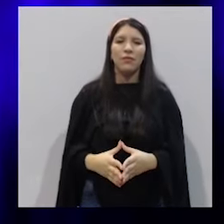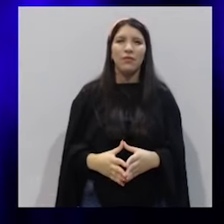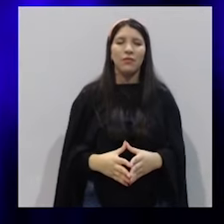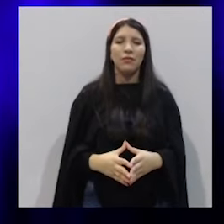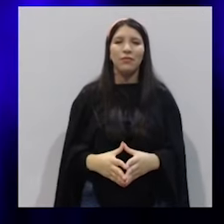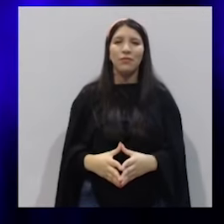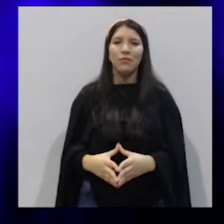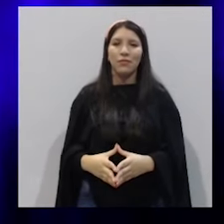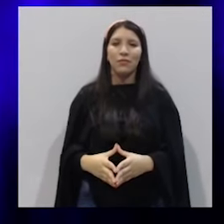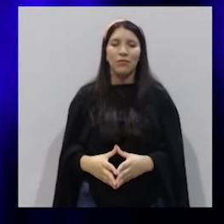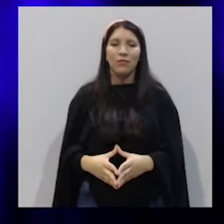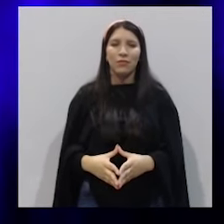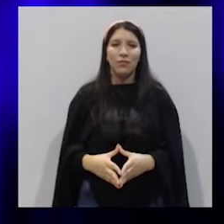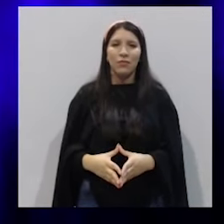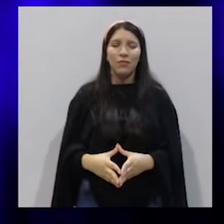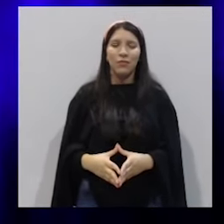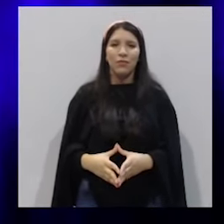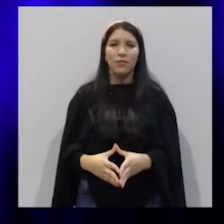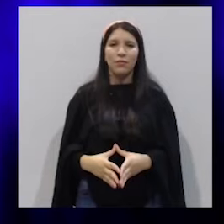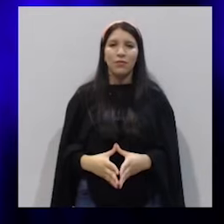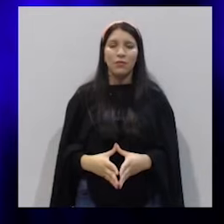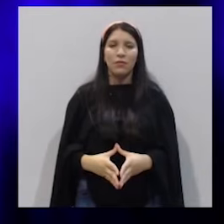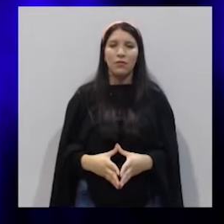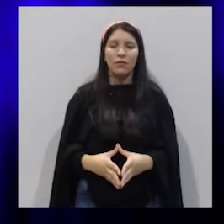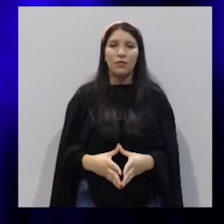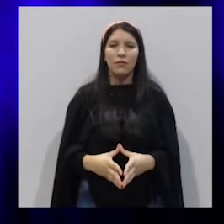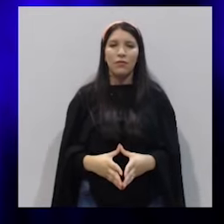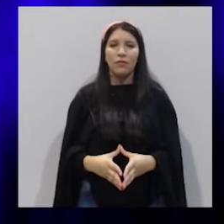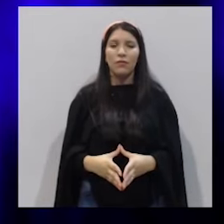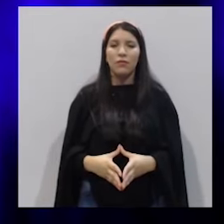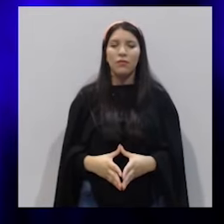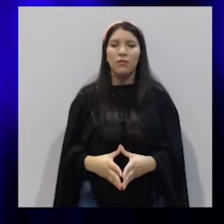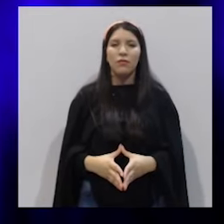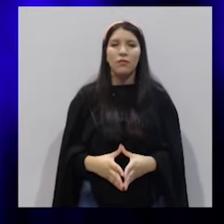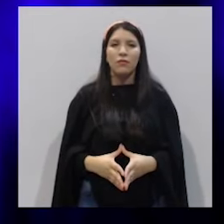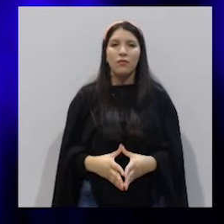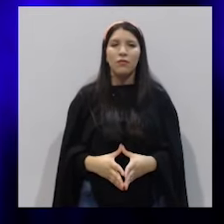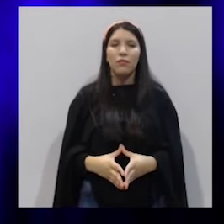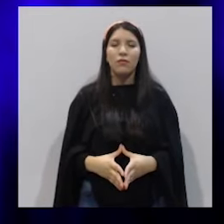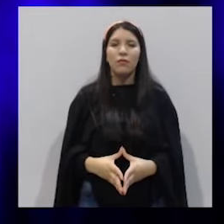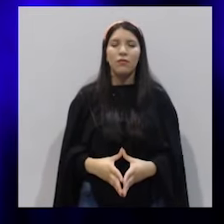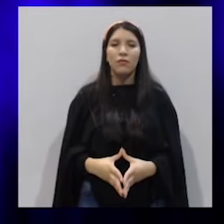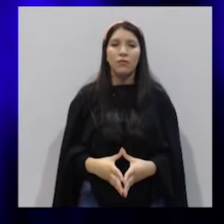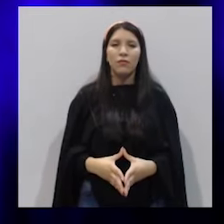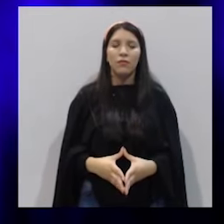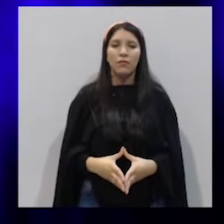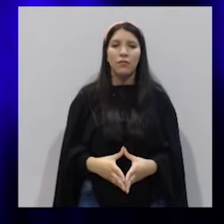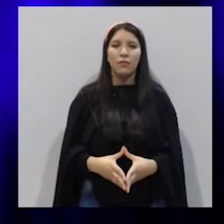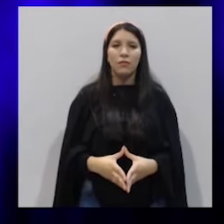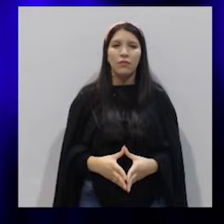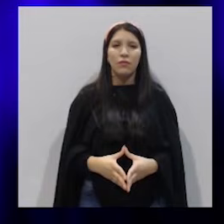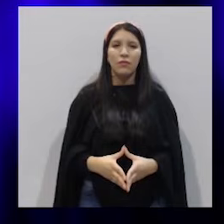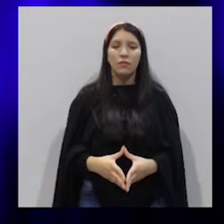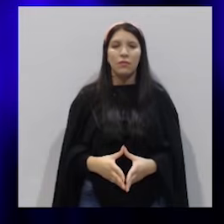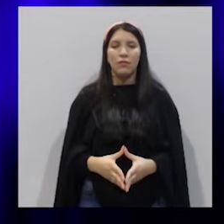de dios y cada creyente que recibe a jesús y esto pablo trataba de enseñarlo y hoy la